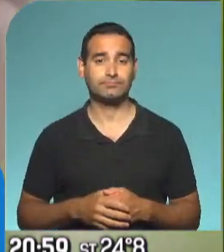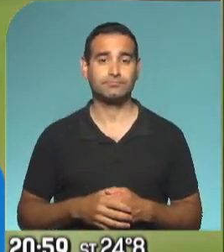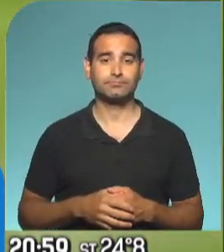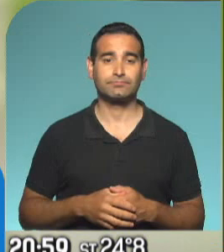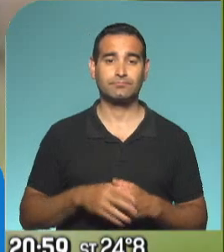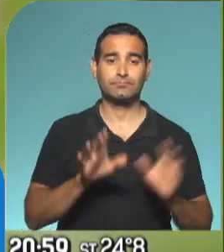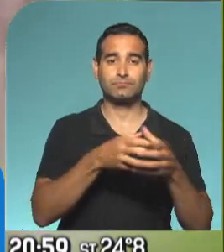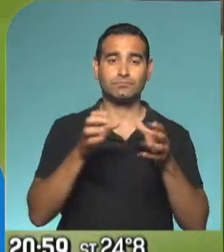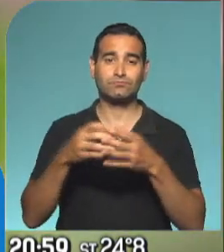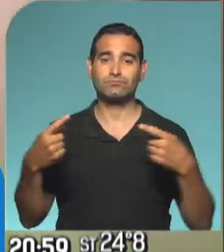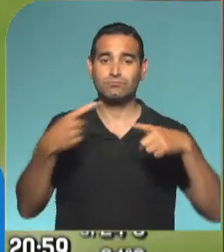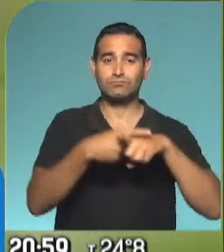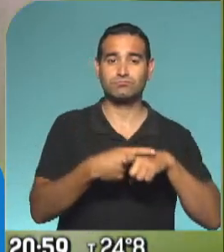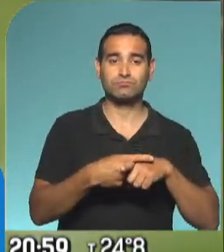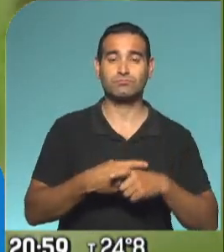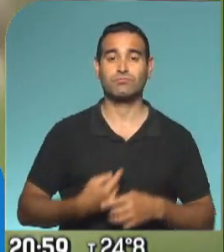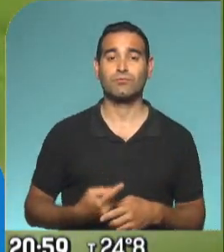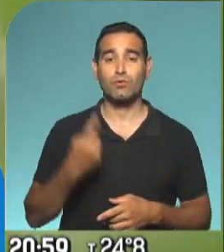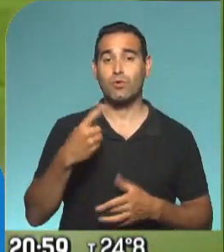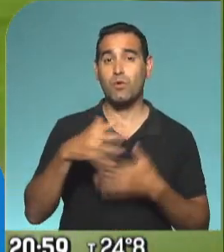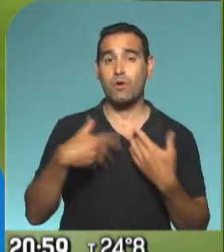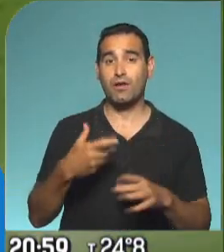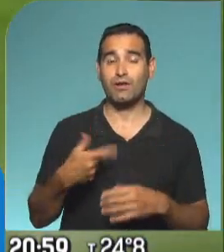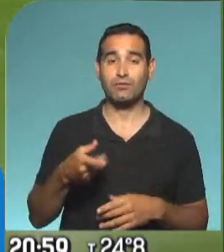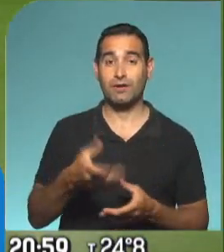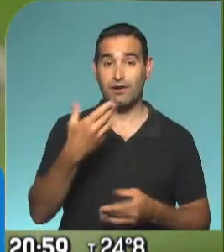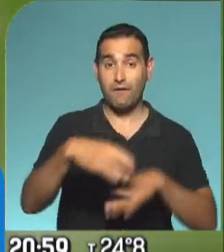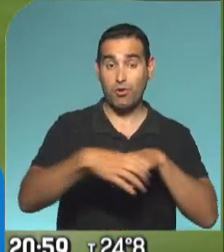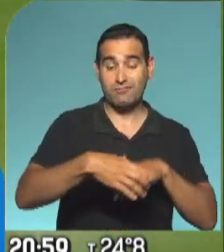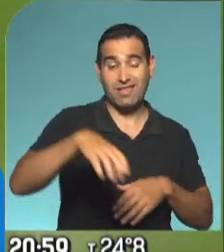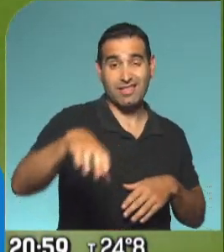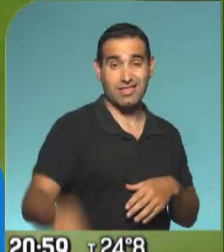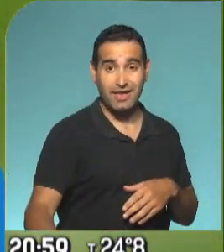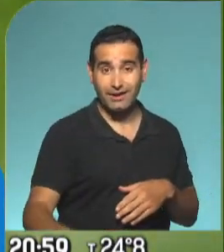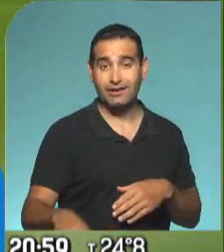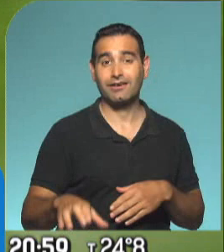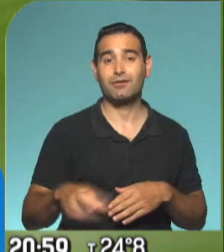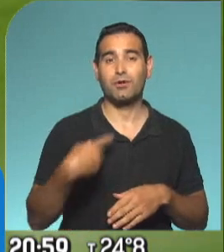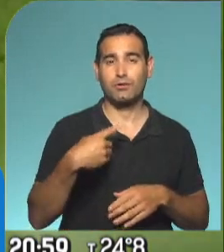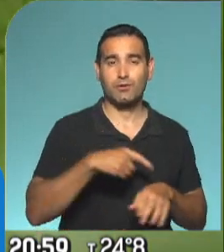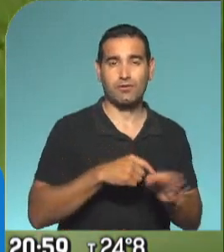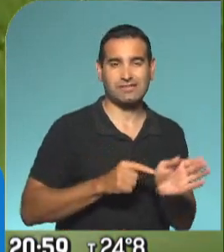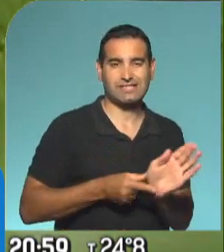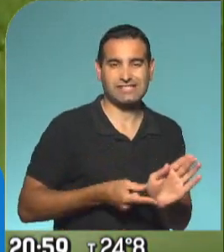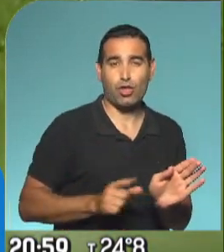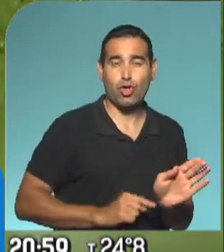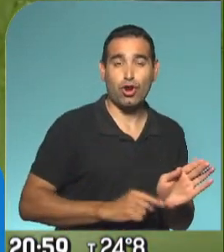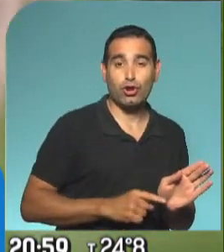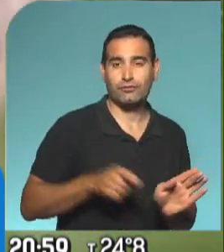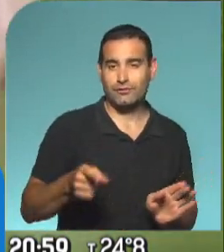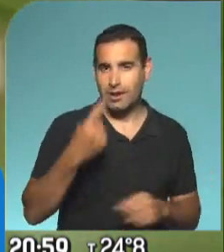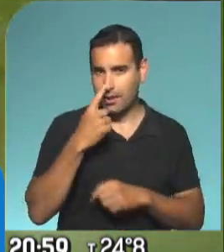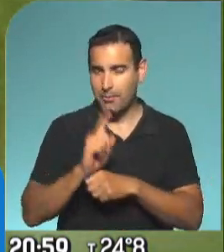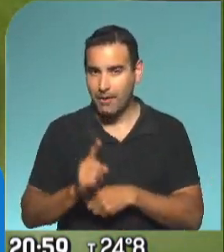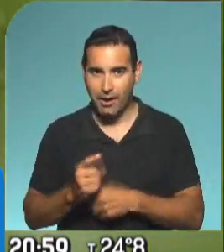Strongest. Claro, fueron a atender a un futbolista en el piso. Dejó su botín porque dijeron, no, problemas en el tobillo. El hombre no perdió el tiempo, el hombre no, el